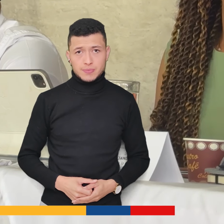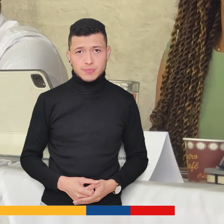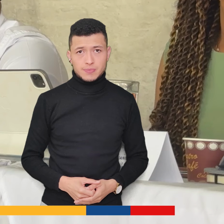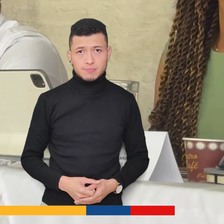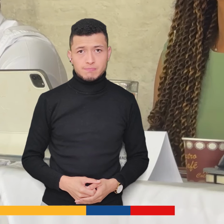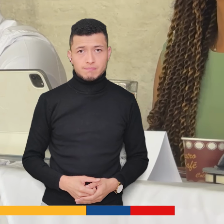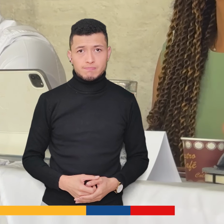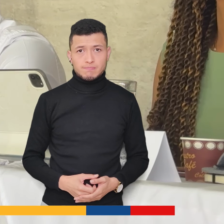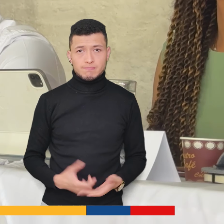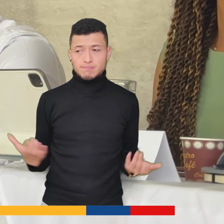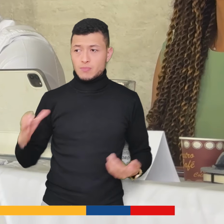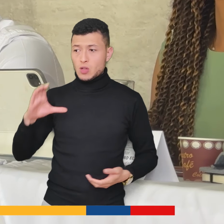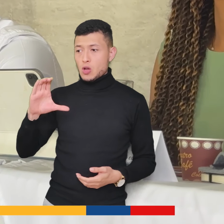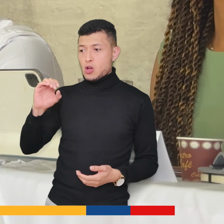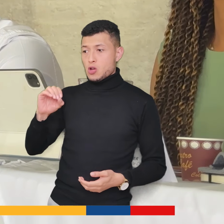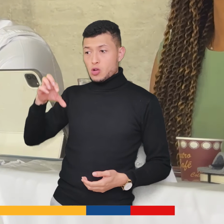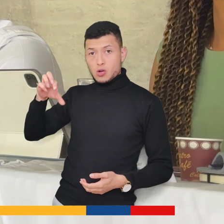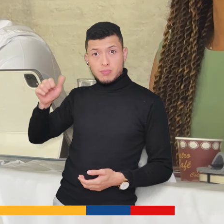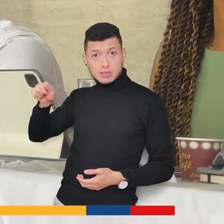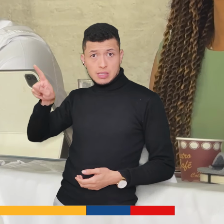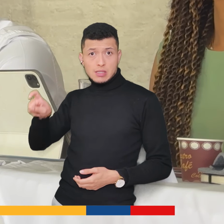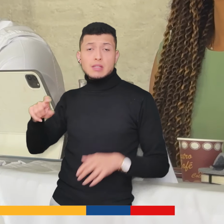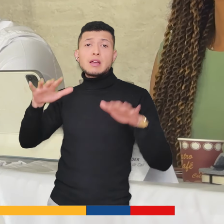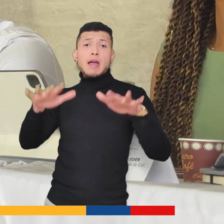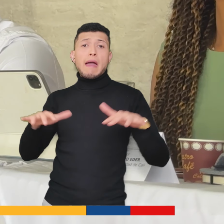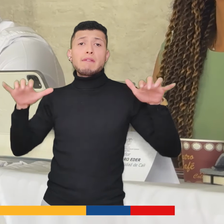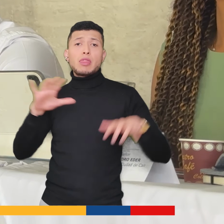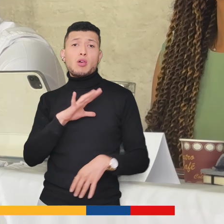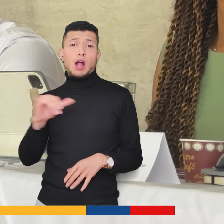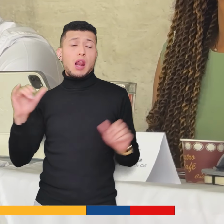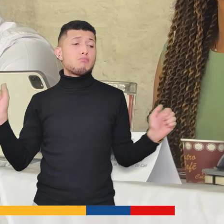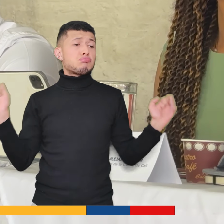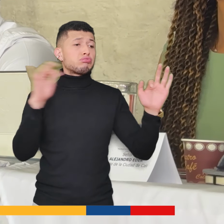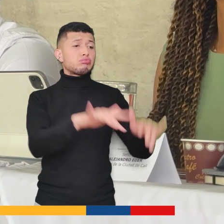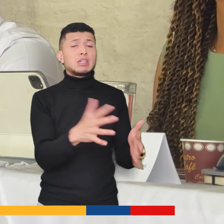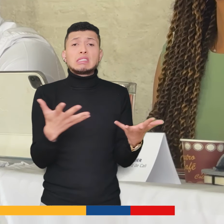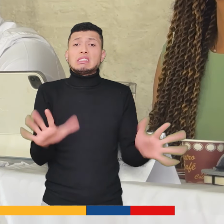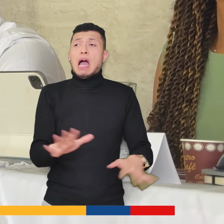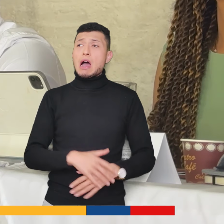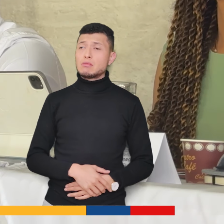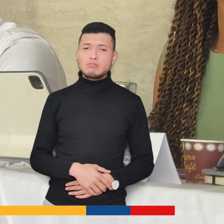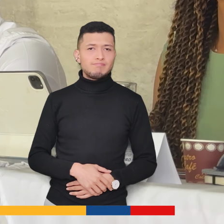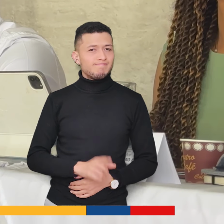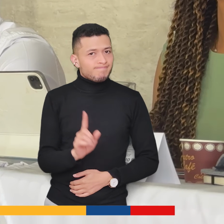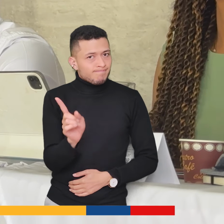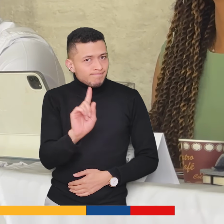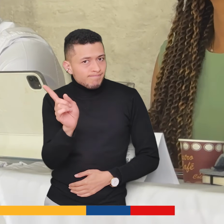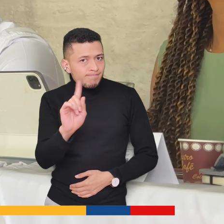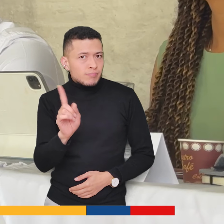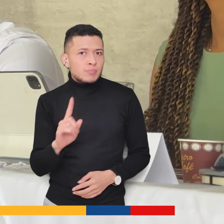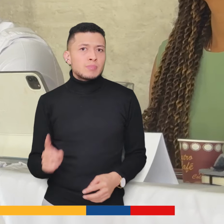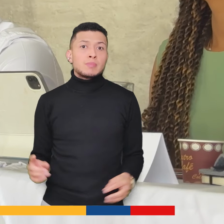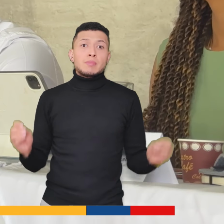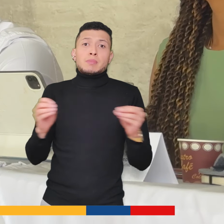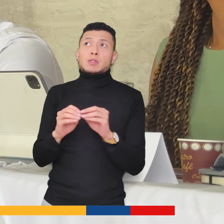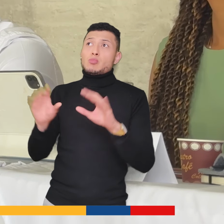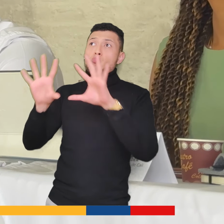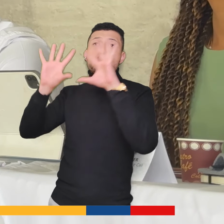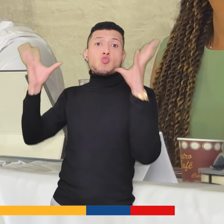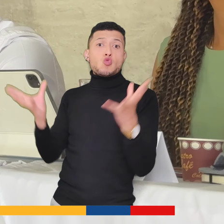es posible que la COP solo sea un evento en Cali. No puede ser eso, no puede ser que el